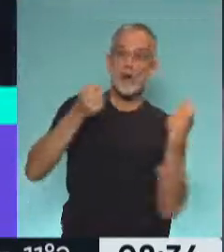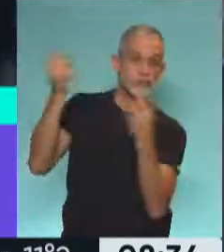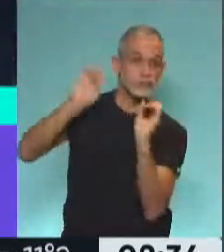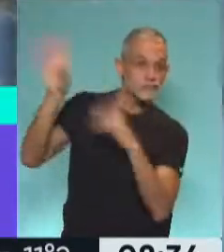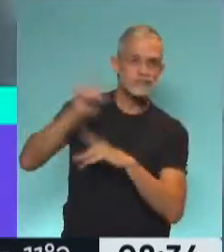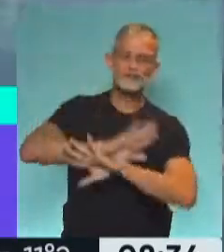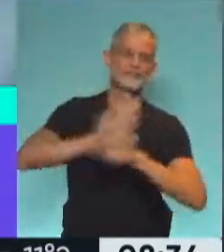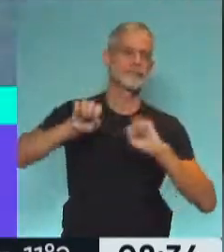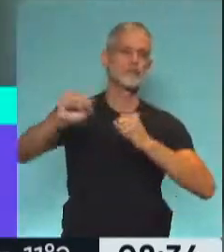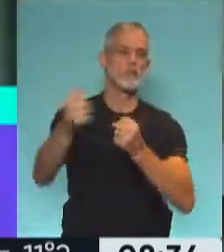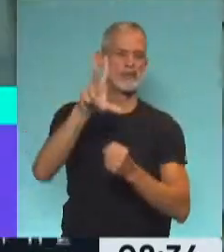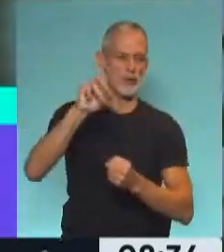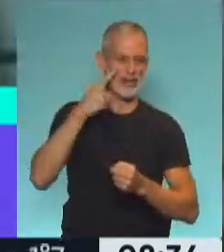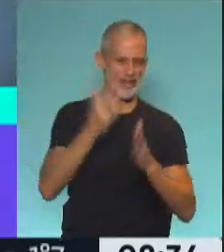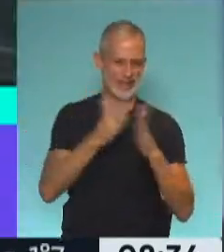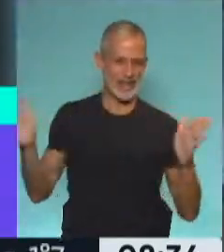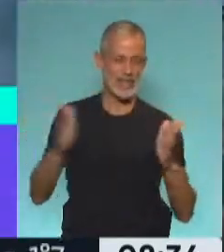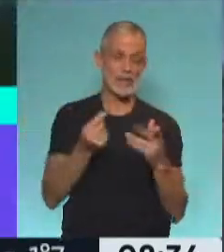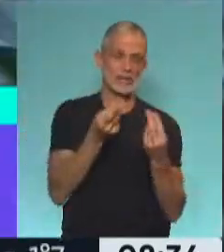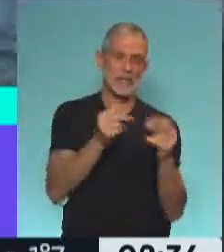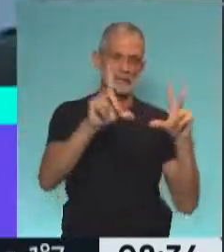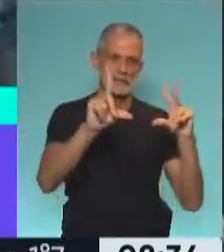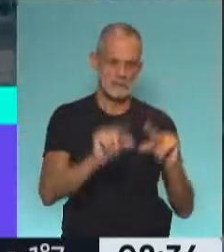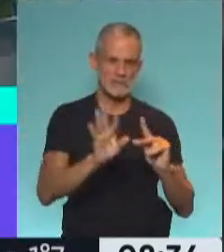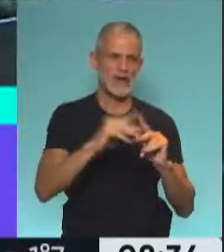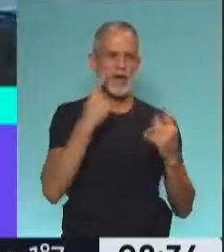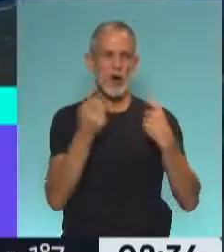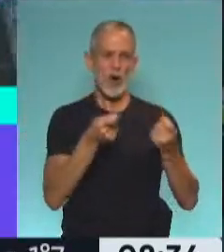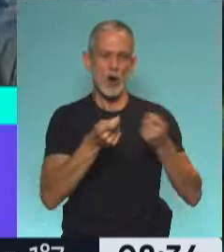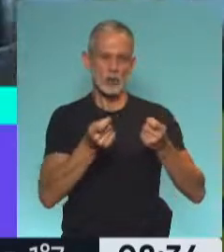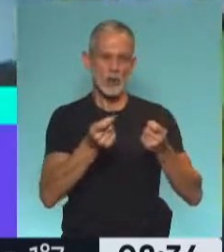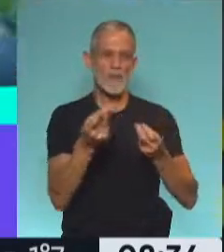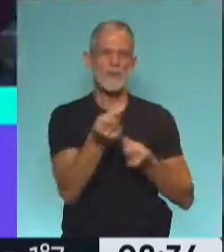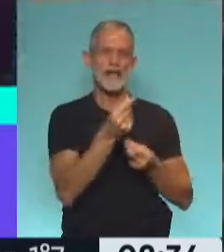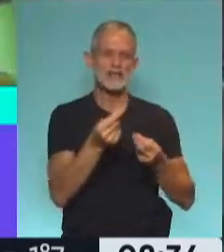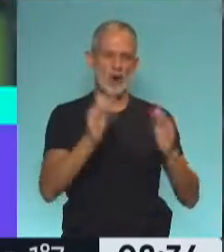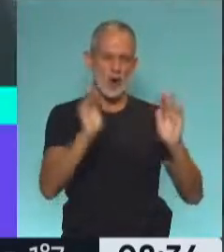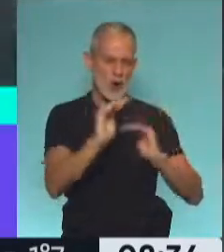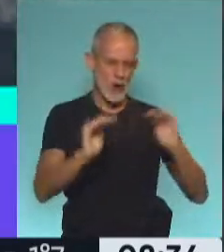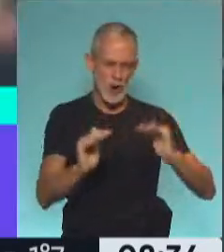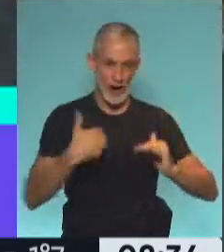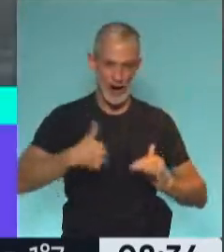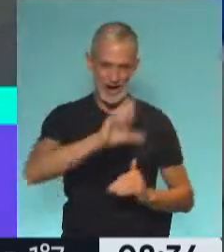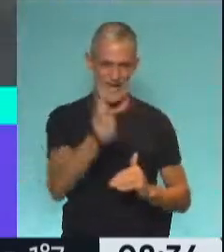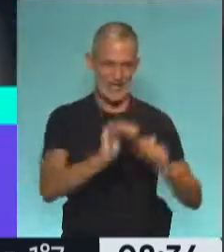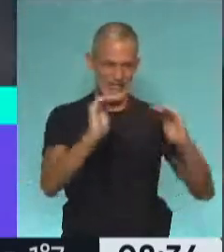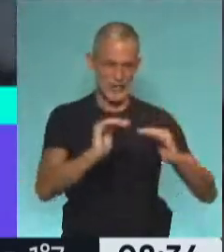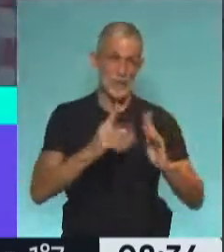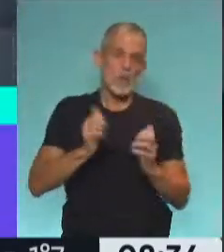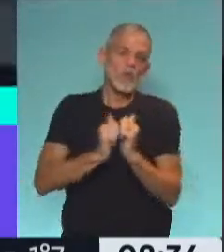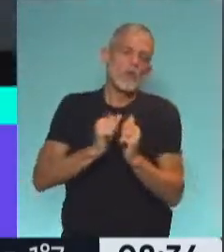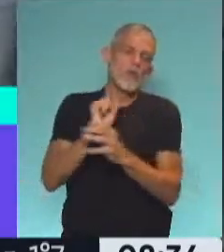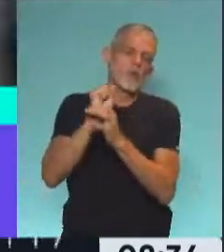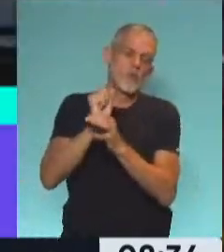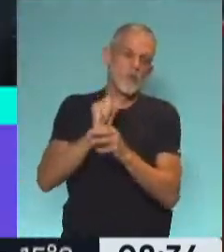de carnes por 30 días para que baje el precio, para tratar de controlar los precios en el mercado interno, en los mostradores. Te estoy mostrando esta histórica carnicería en la que